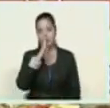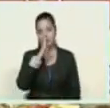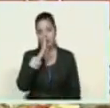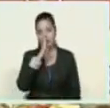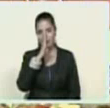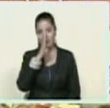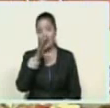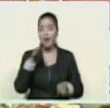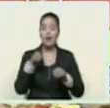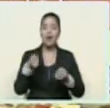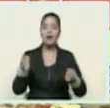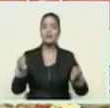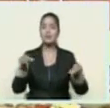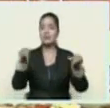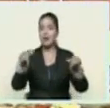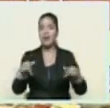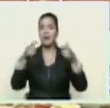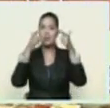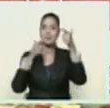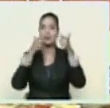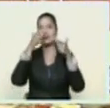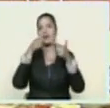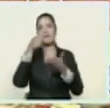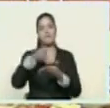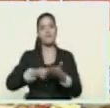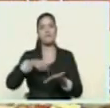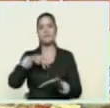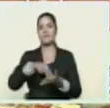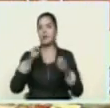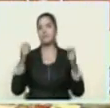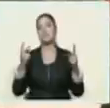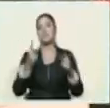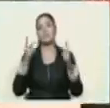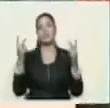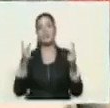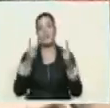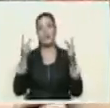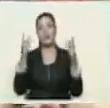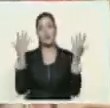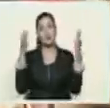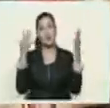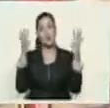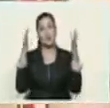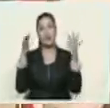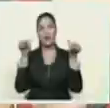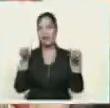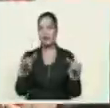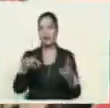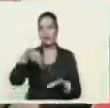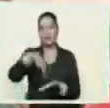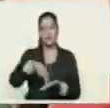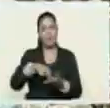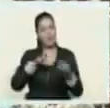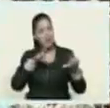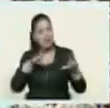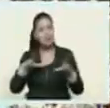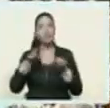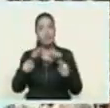la tierra de comandantes de pie y victoriosos de fielmente